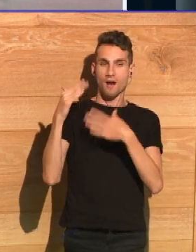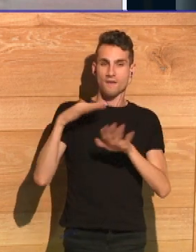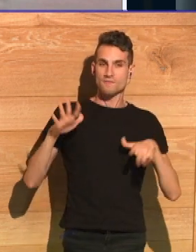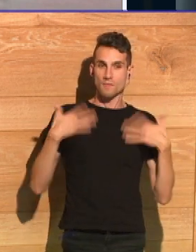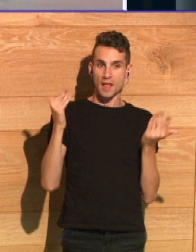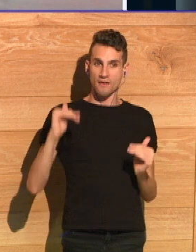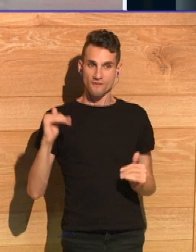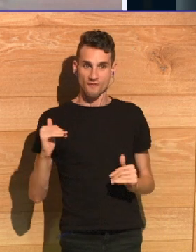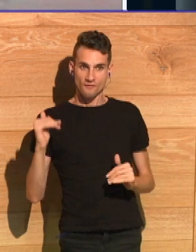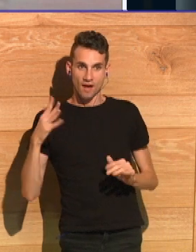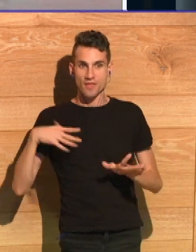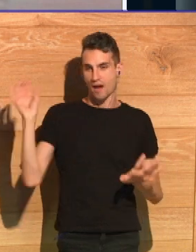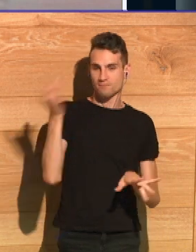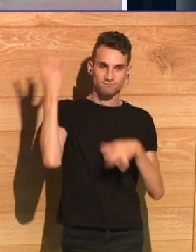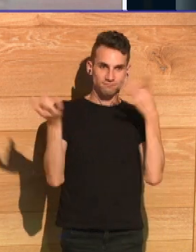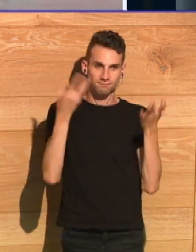momento de estar dibujando.